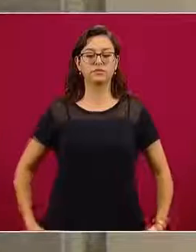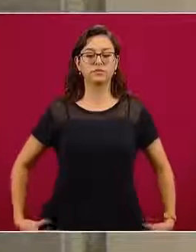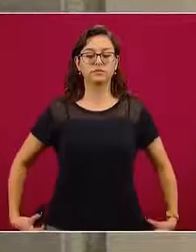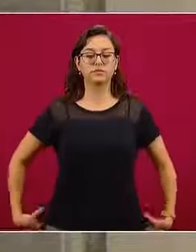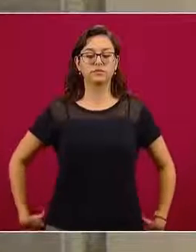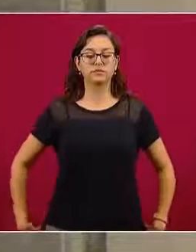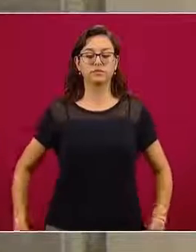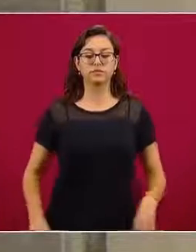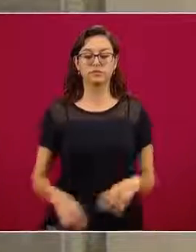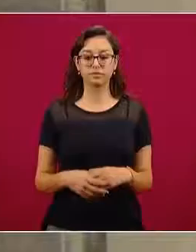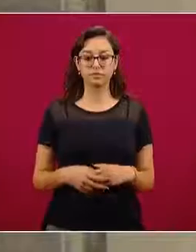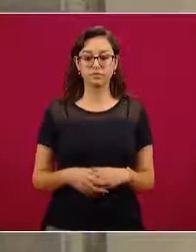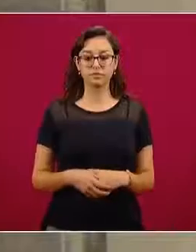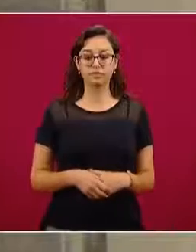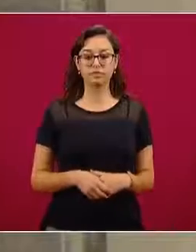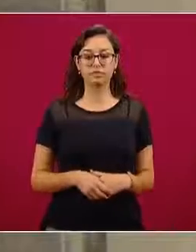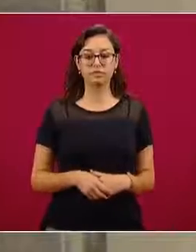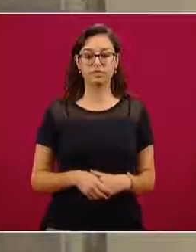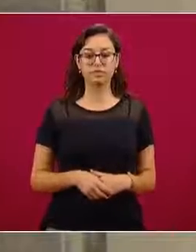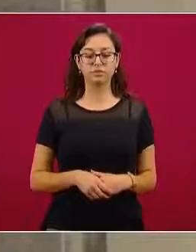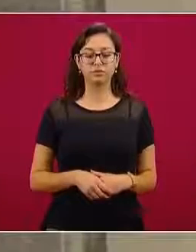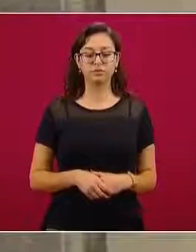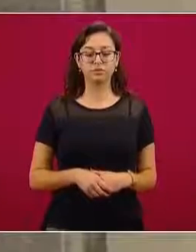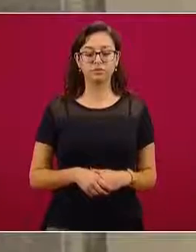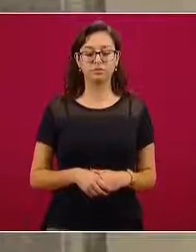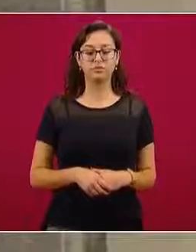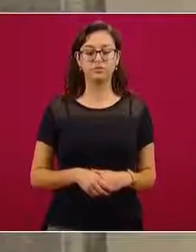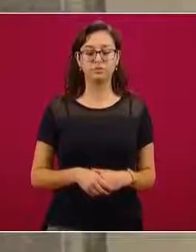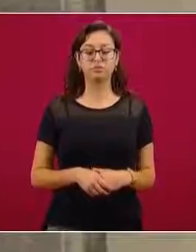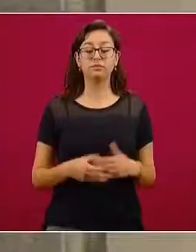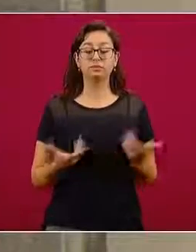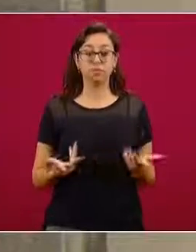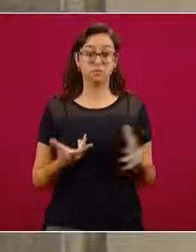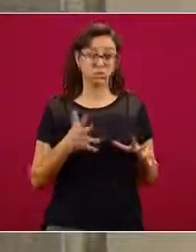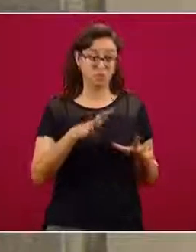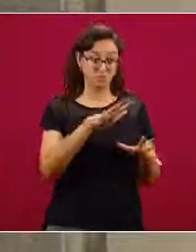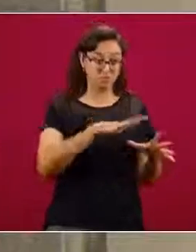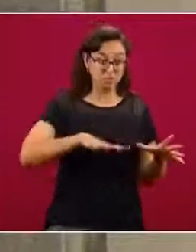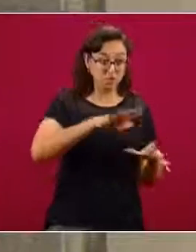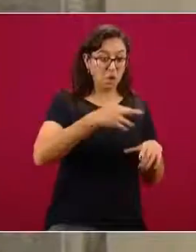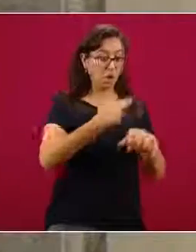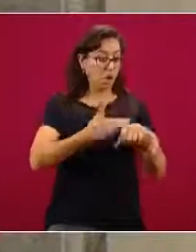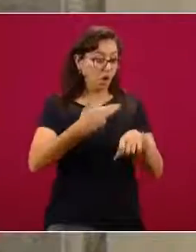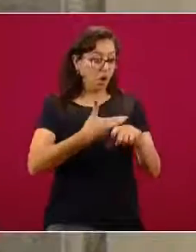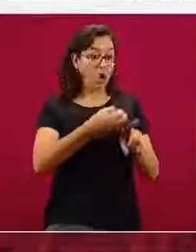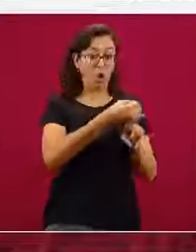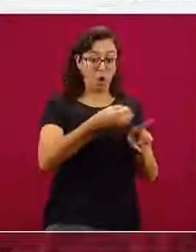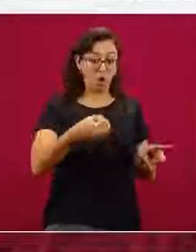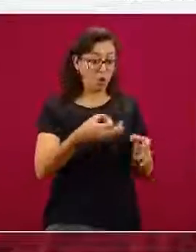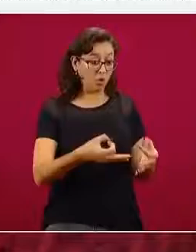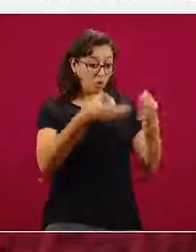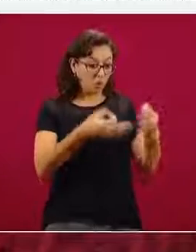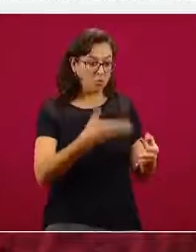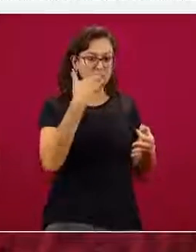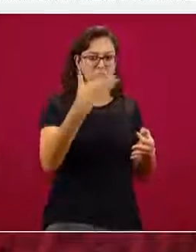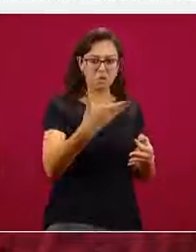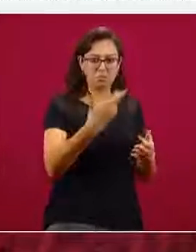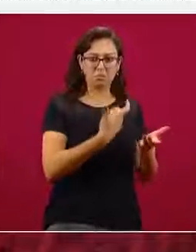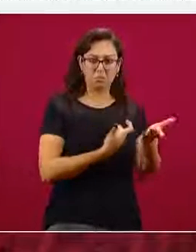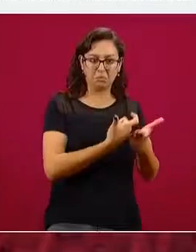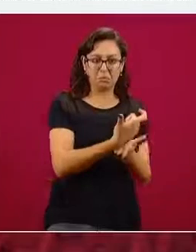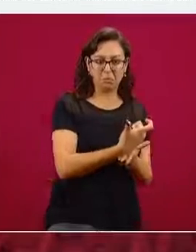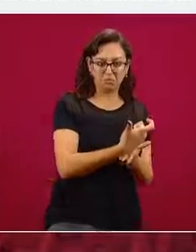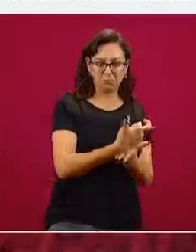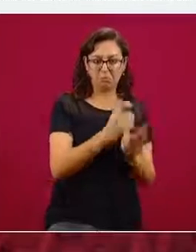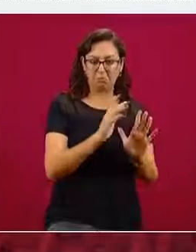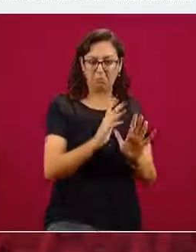servicios en una zona consolidada o planificada. Pónganse por un momento en los zapatos de un gobierno municipal.